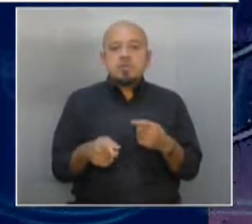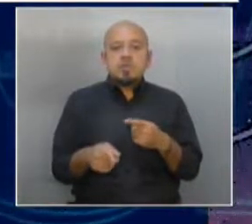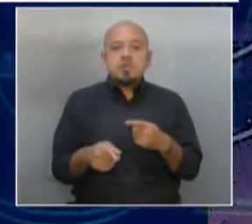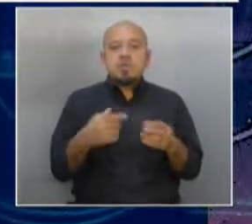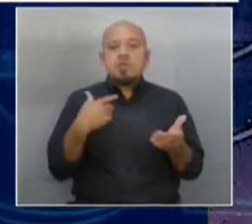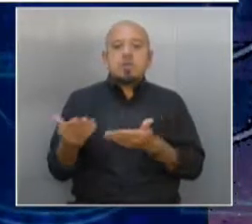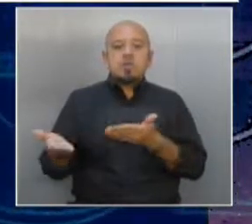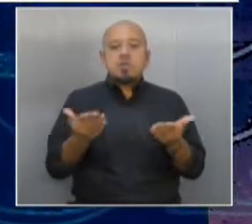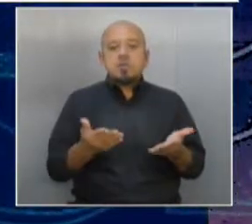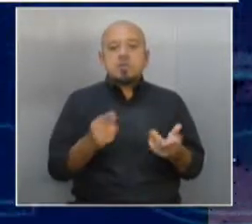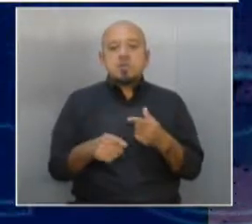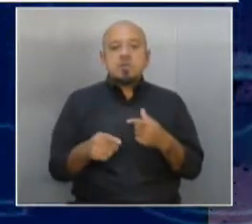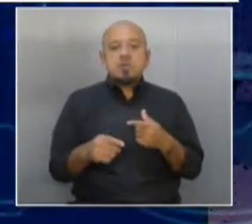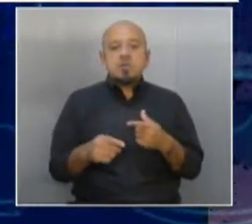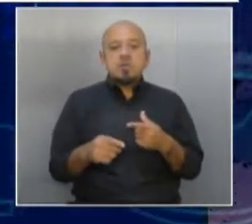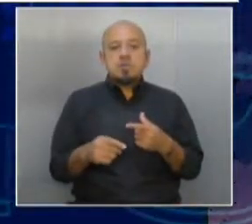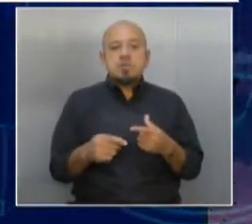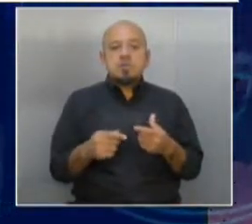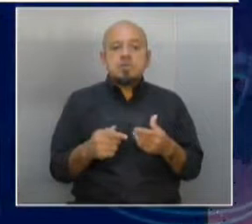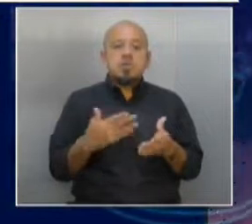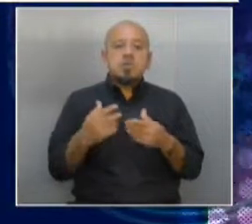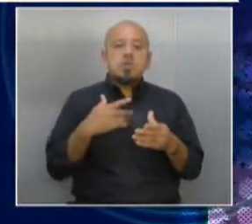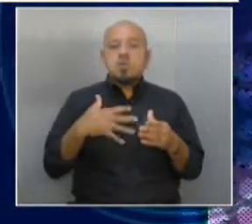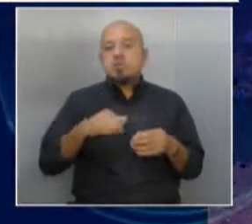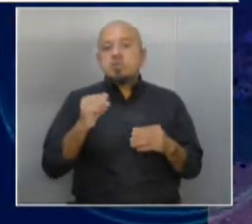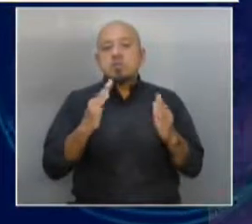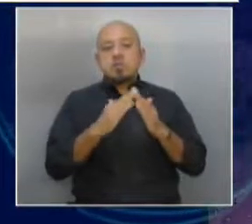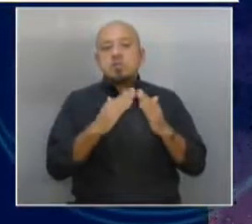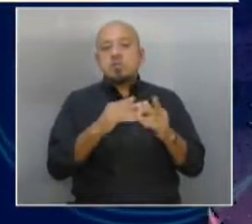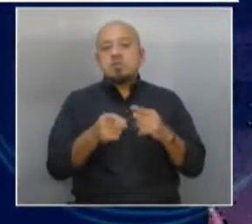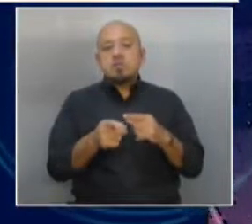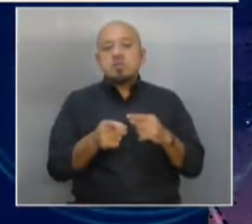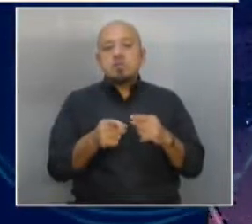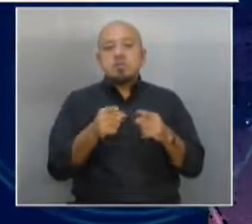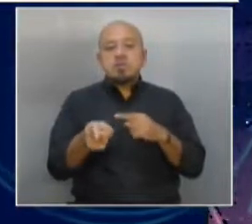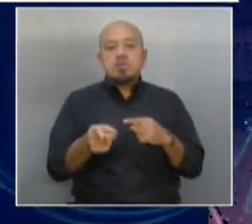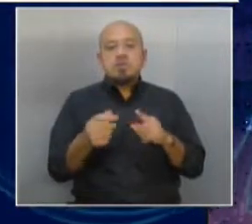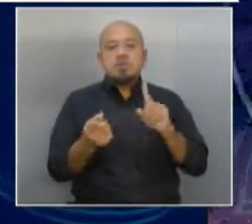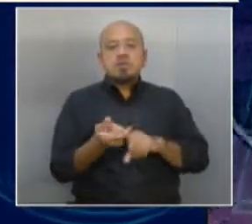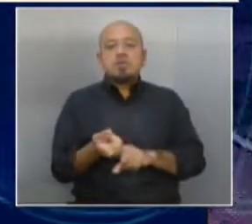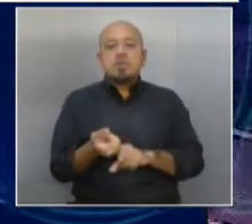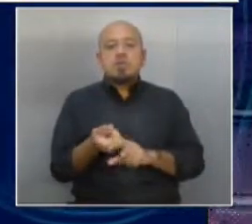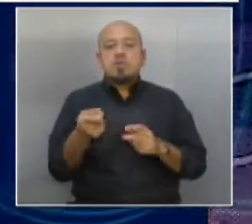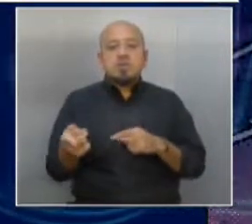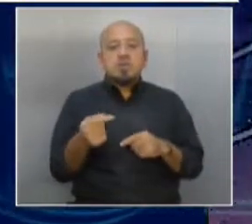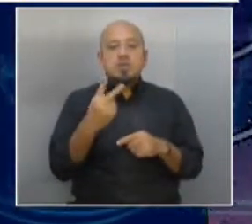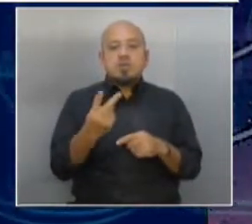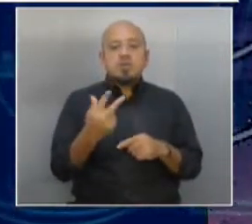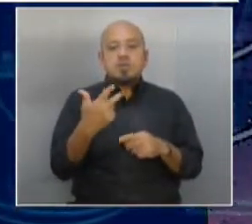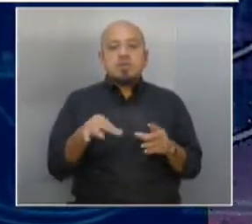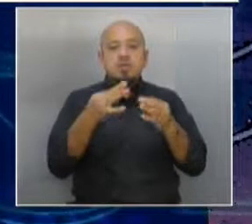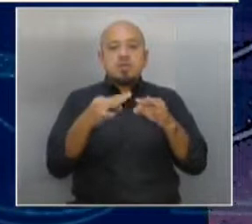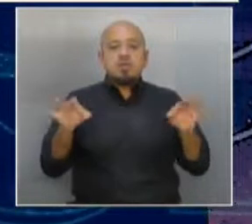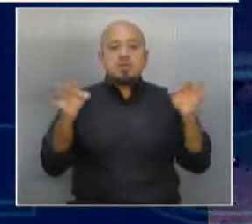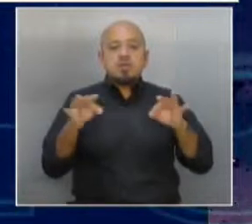a cantar, suponete alguien se casa y nos llevan como sorpresa a un casamiento, entonces haces dos o tres canciones y te vas, y